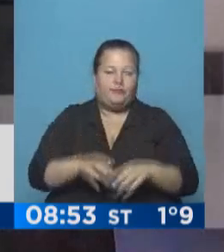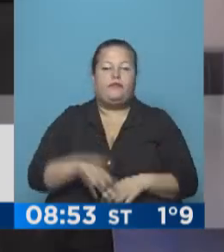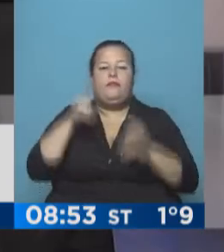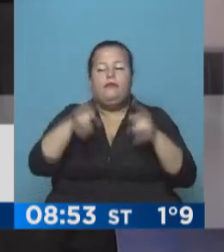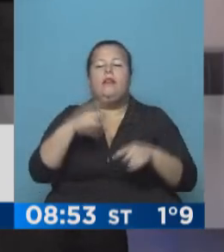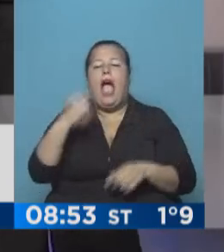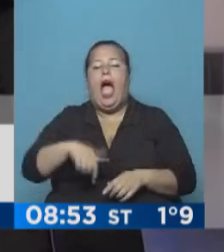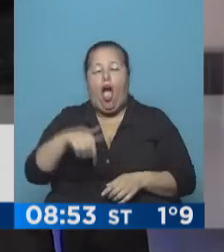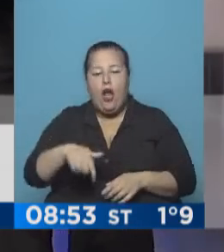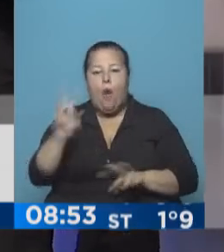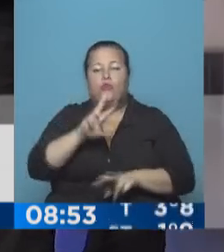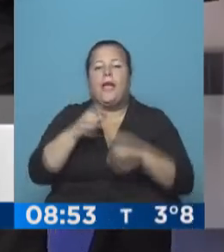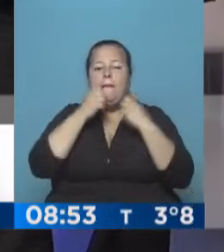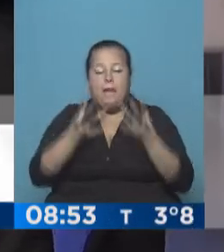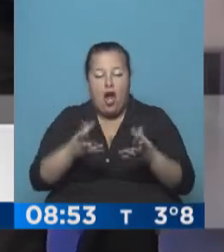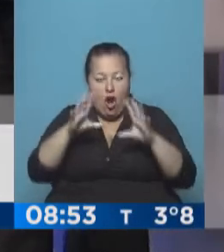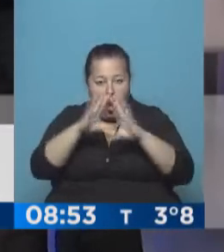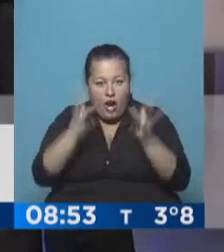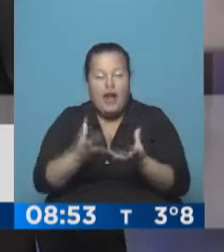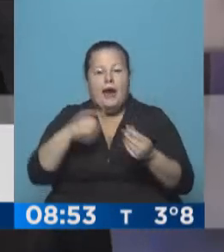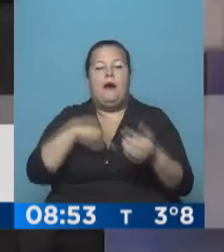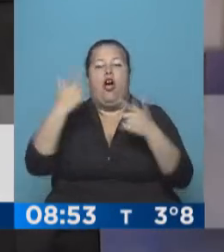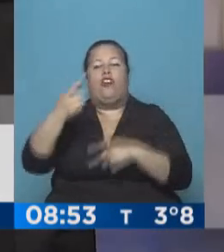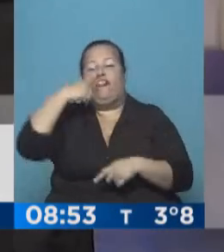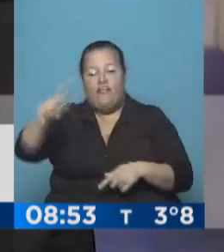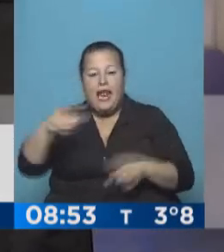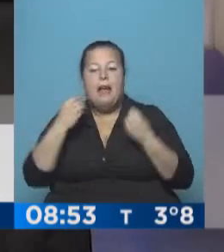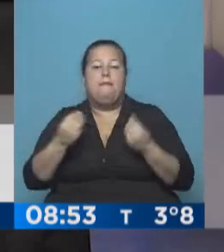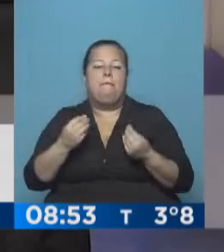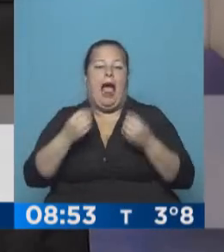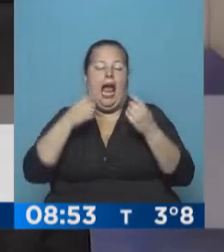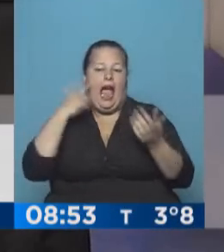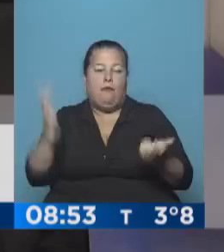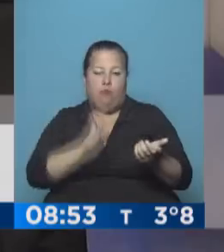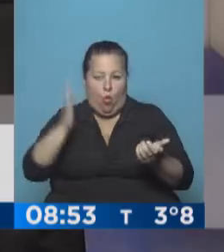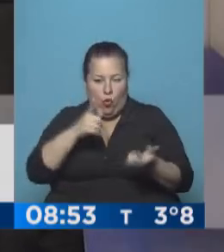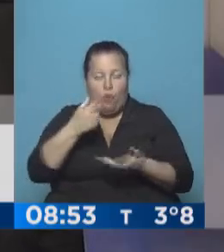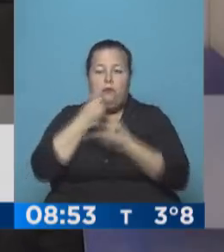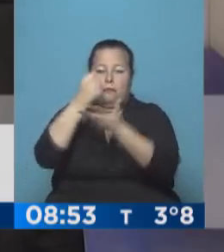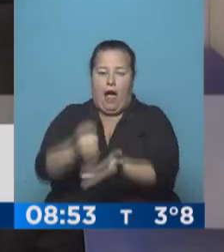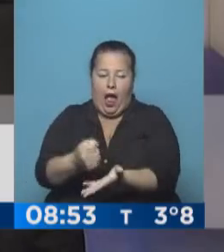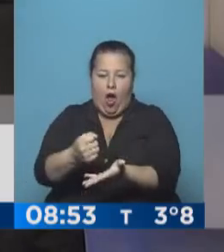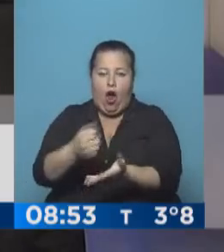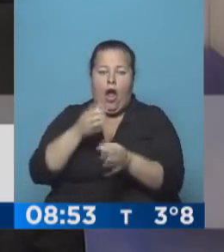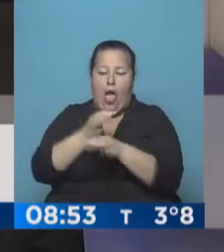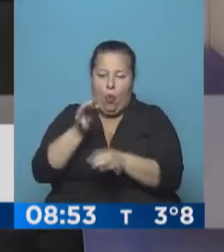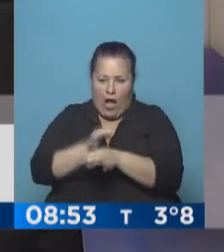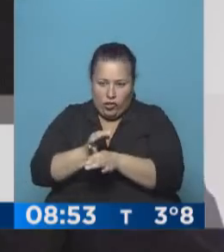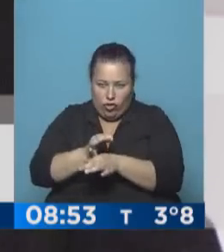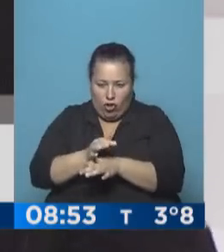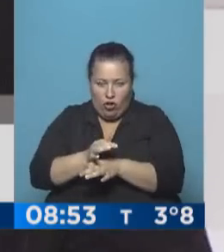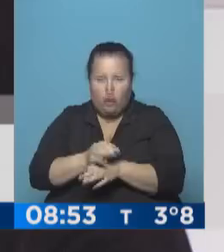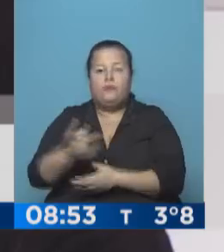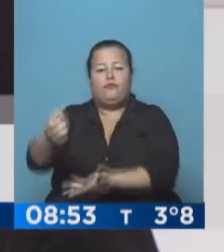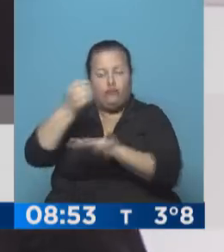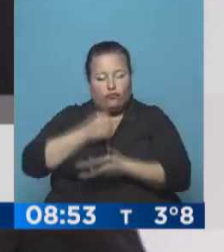objetivo es ahora mejorar el diseño y ya pasar un prototipo final para ver si se puede empezar a producir tuviste un subsidio de Educación me dijeron no